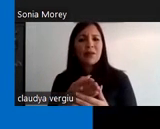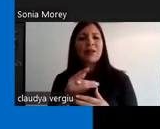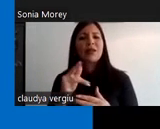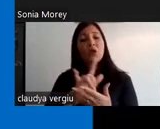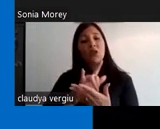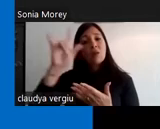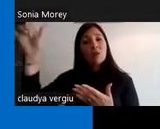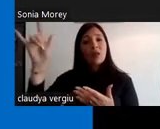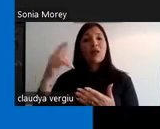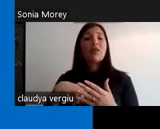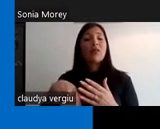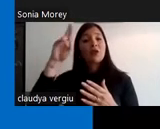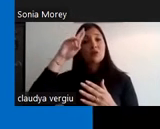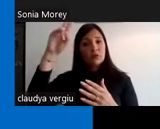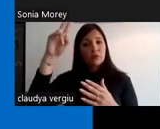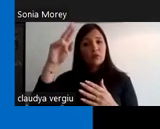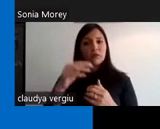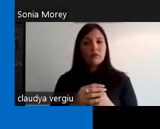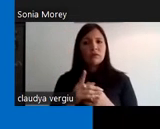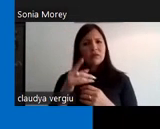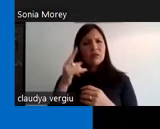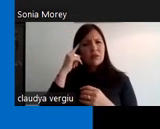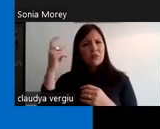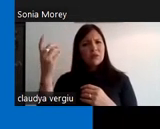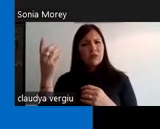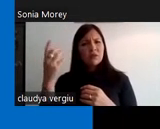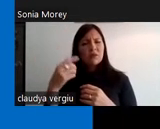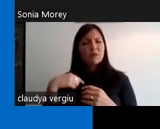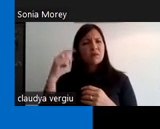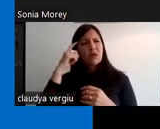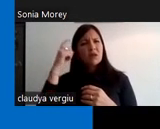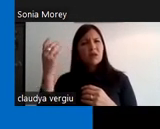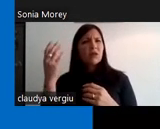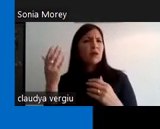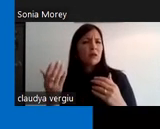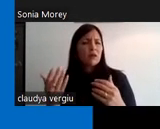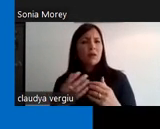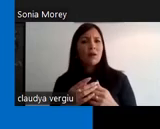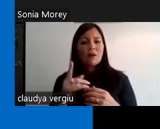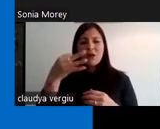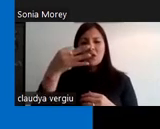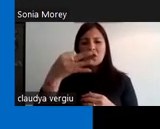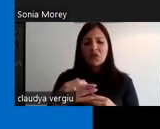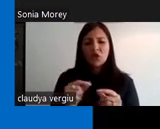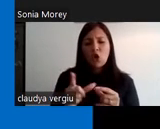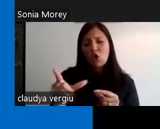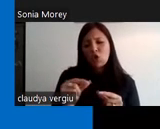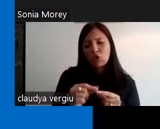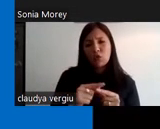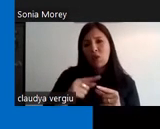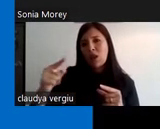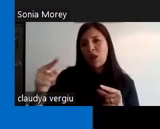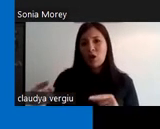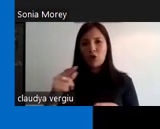de nuestros vacacionistas peruanos y para que también ustedes tengan alguna idea y toman puedan tomar decisiones a corto o mediano